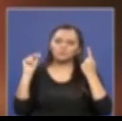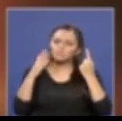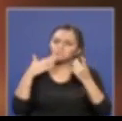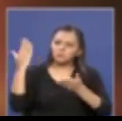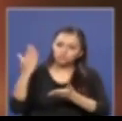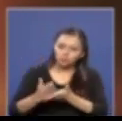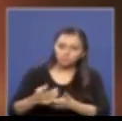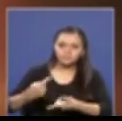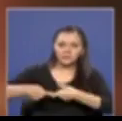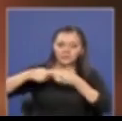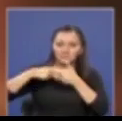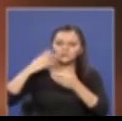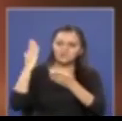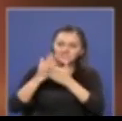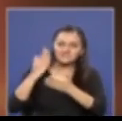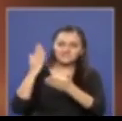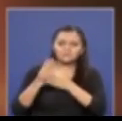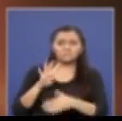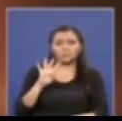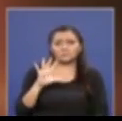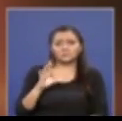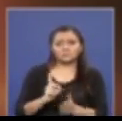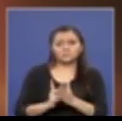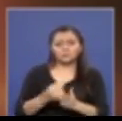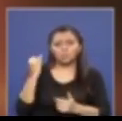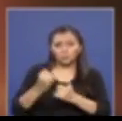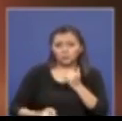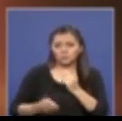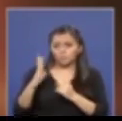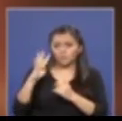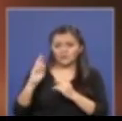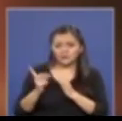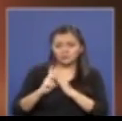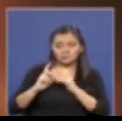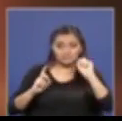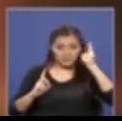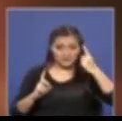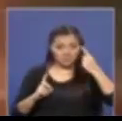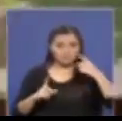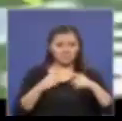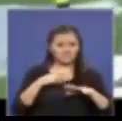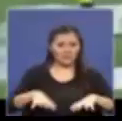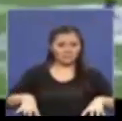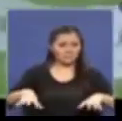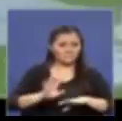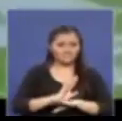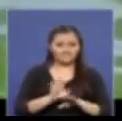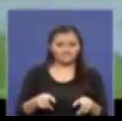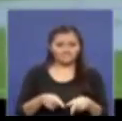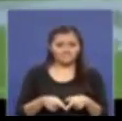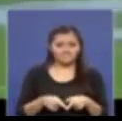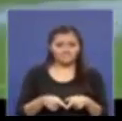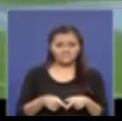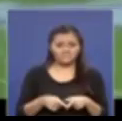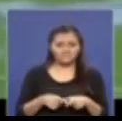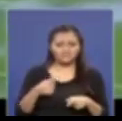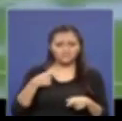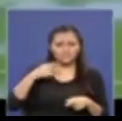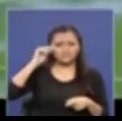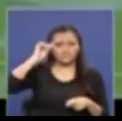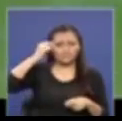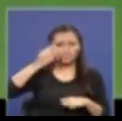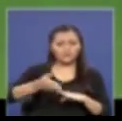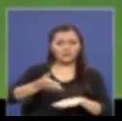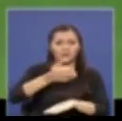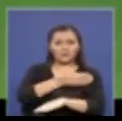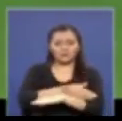¿no? Solo pudimos jugar 45 minutos, los últimos 45 minutos, el primer tiempo, miren esa cancha. Yo recuerdo que antes se